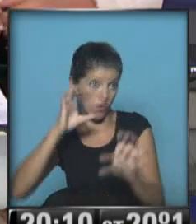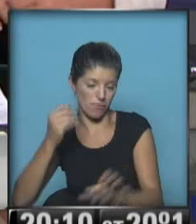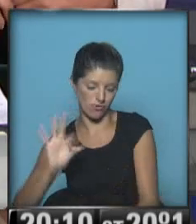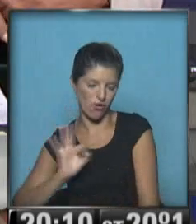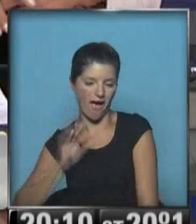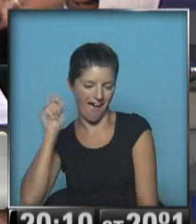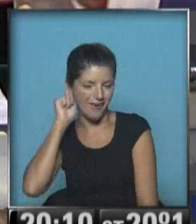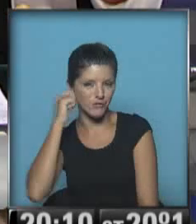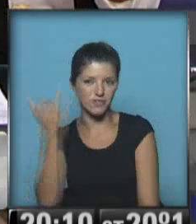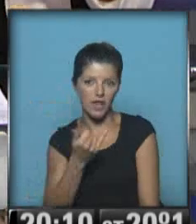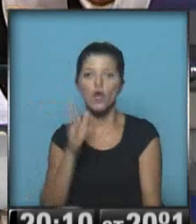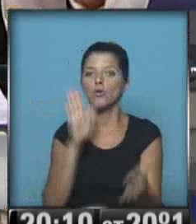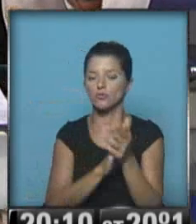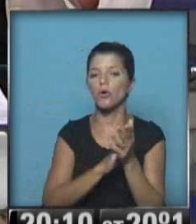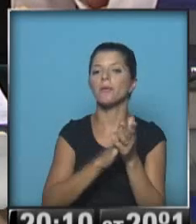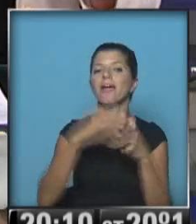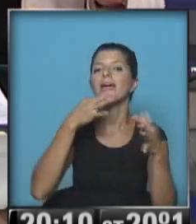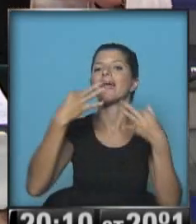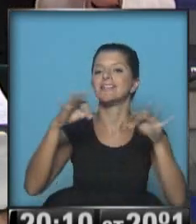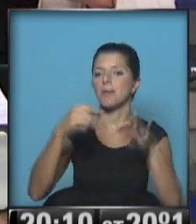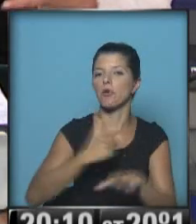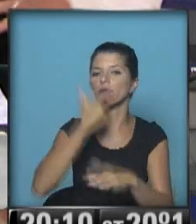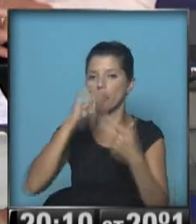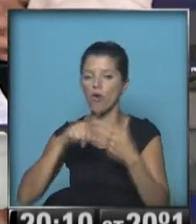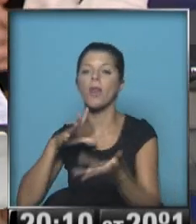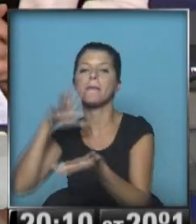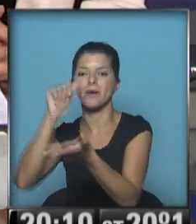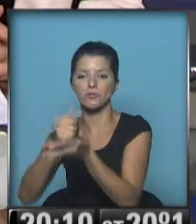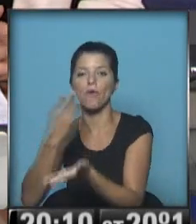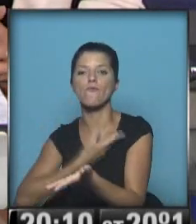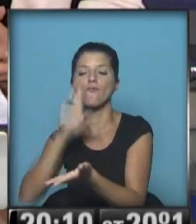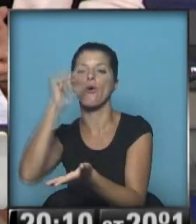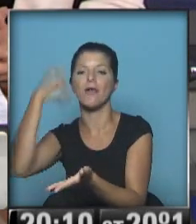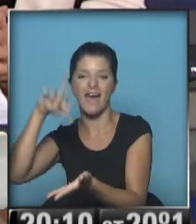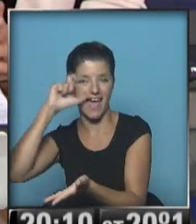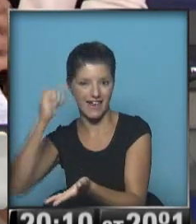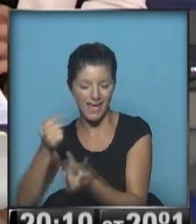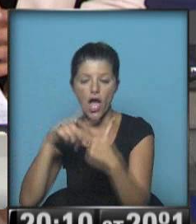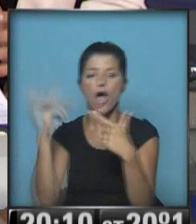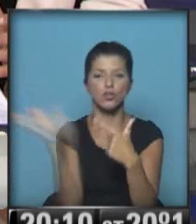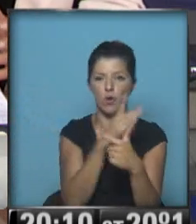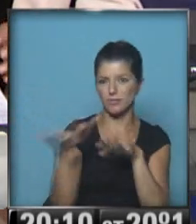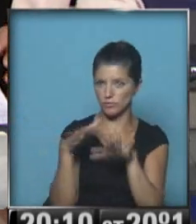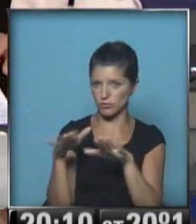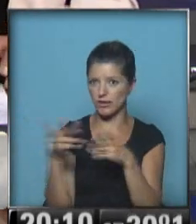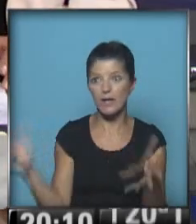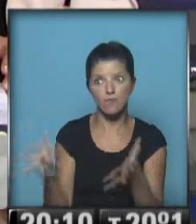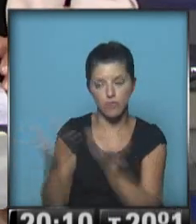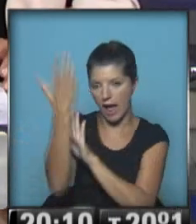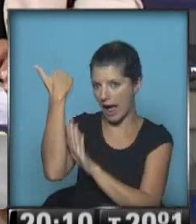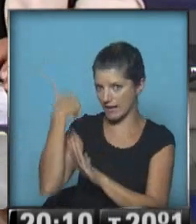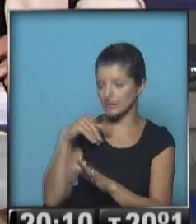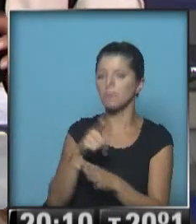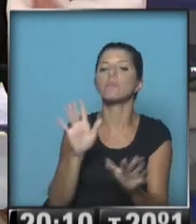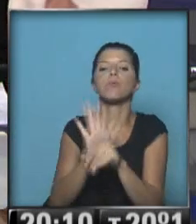recordarlo como el trapo rojo la invasión foránea todos estos este cucos que se aventaban en ese momento para